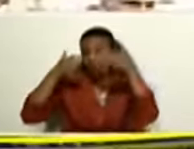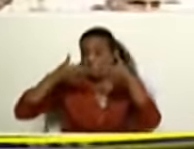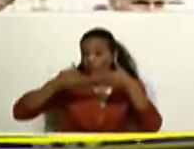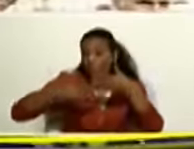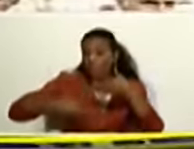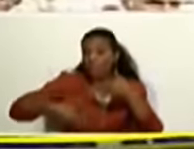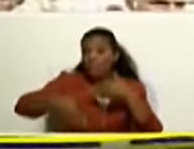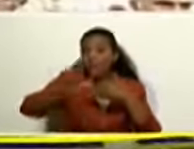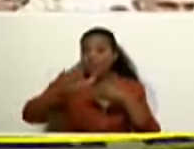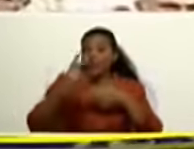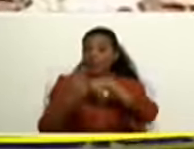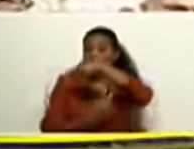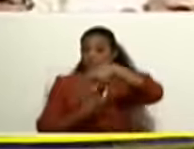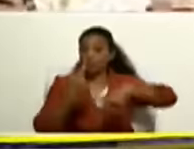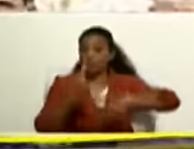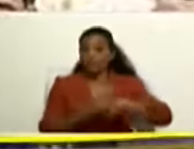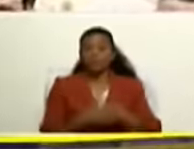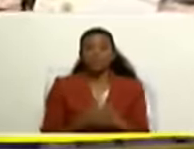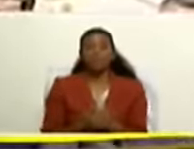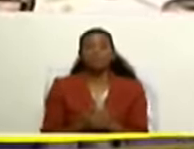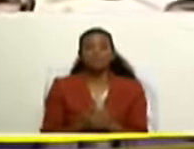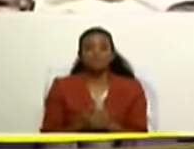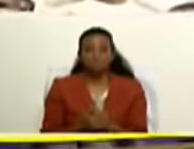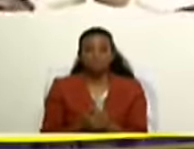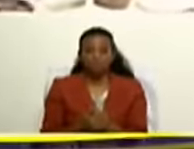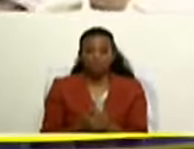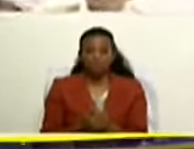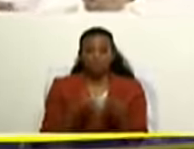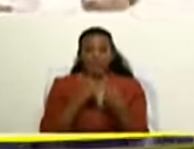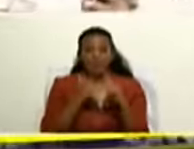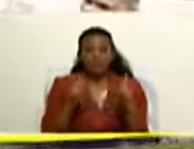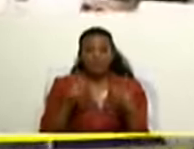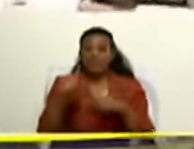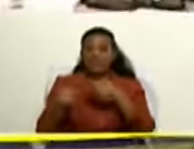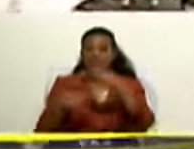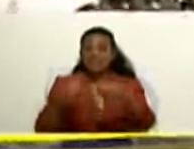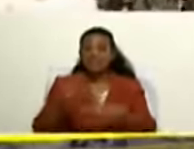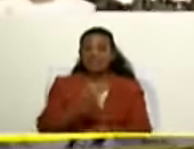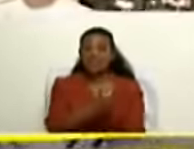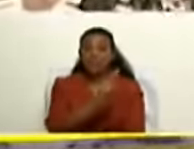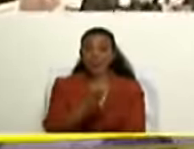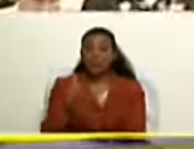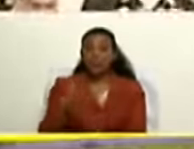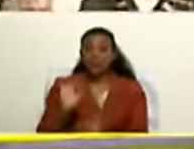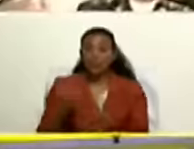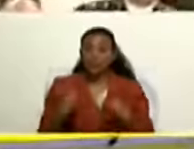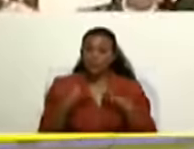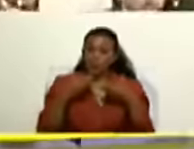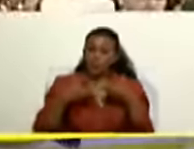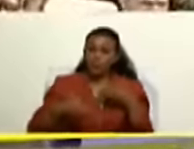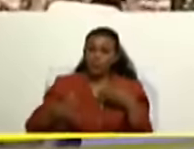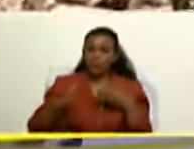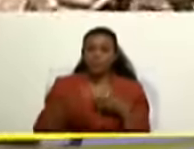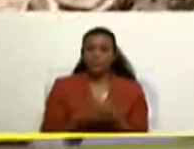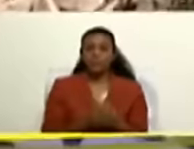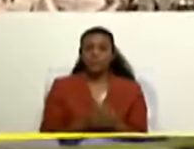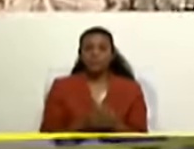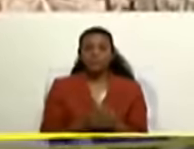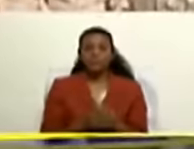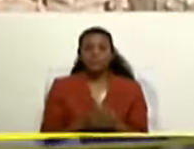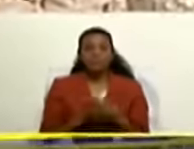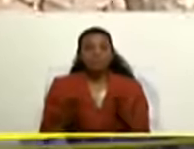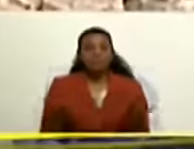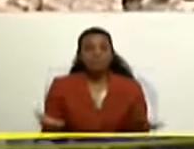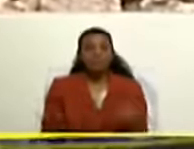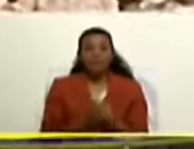tiempo de la revolución bolivariana de independencia del siglo XXI que estamos viviendo. Me